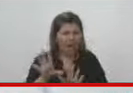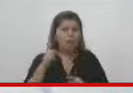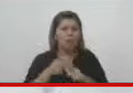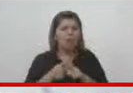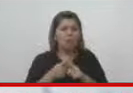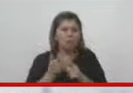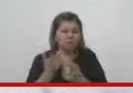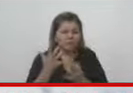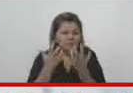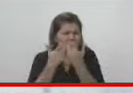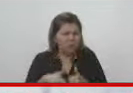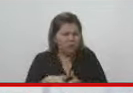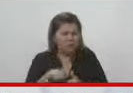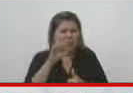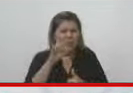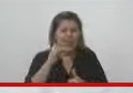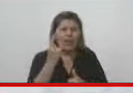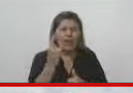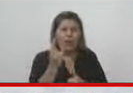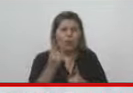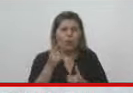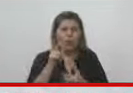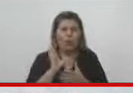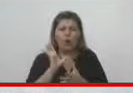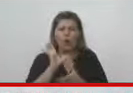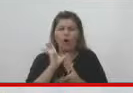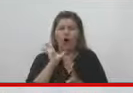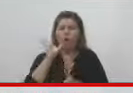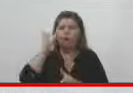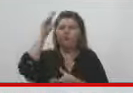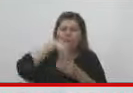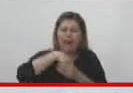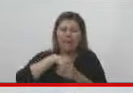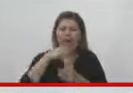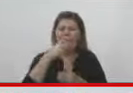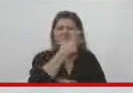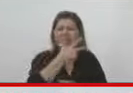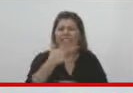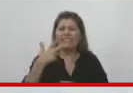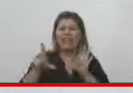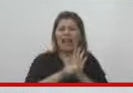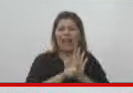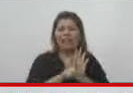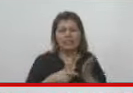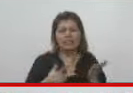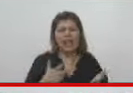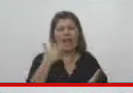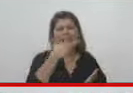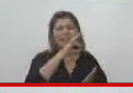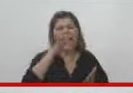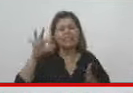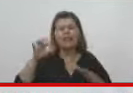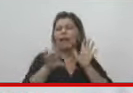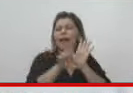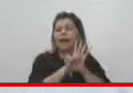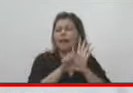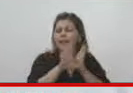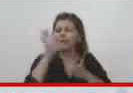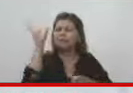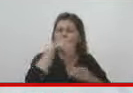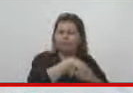numérica. Este DNU interviene 300 leyes, repito, 300